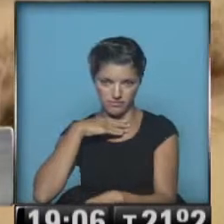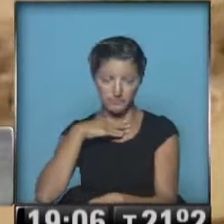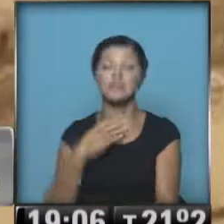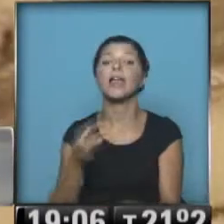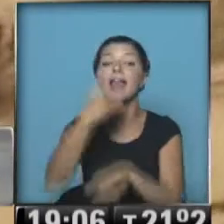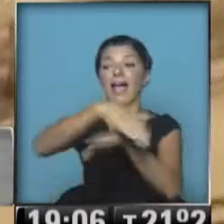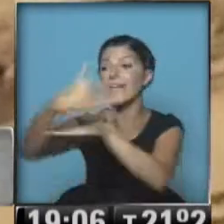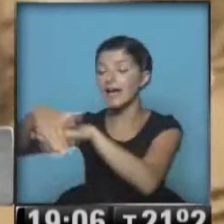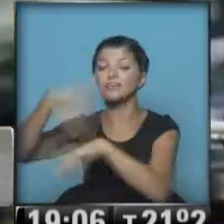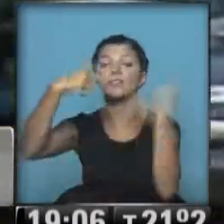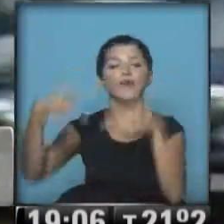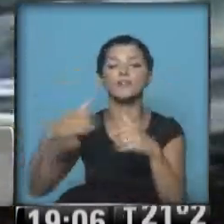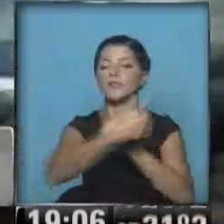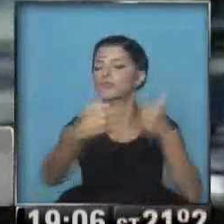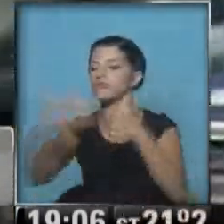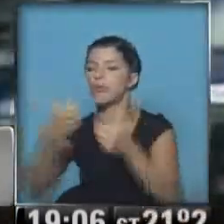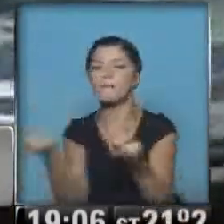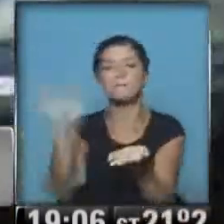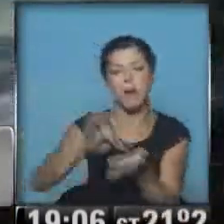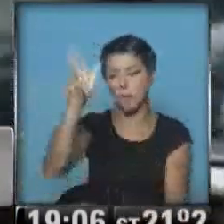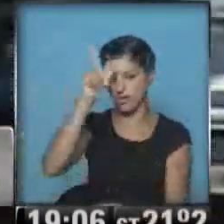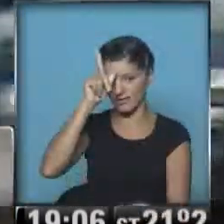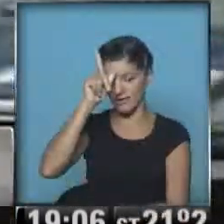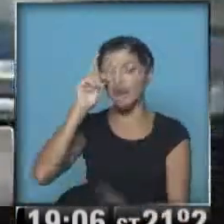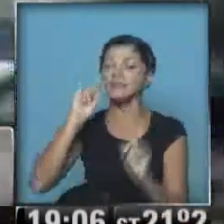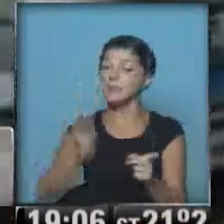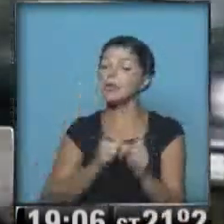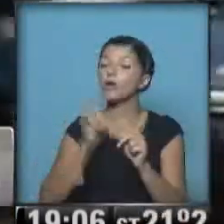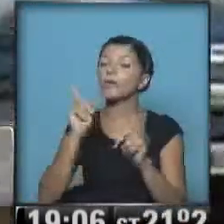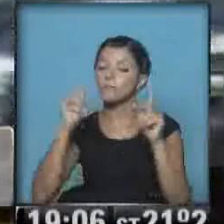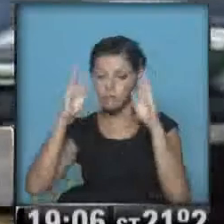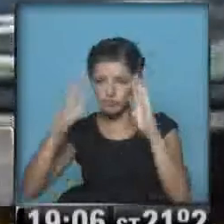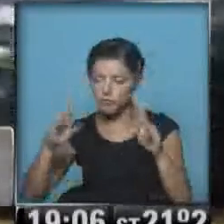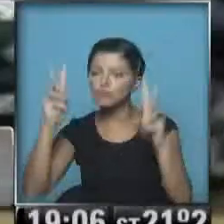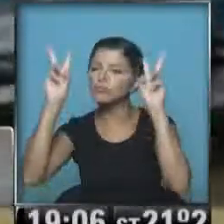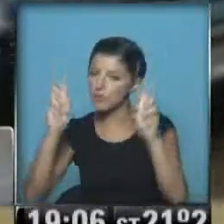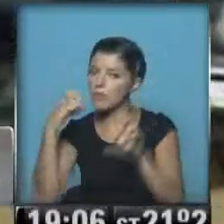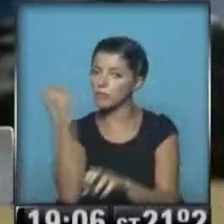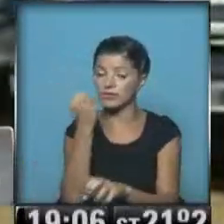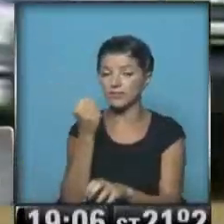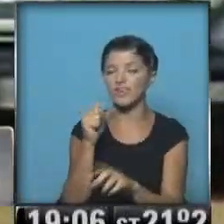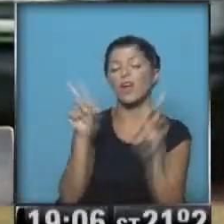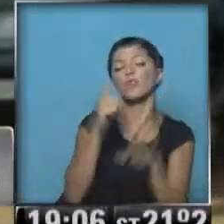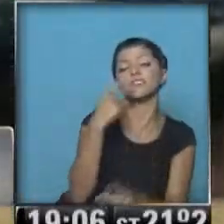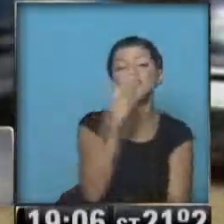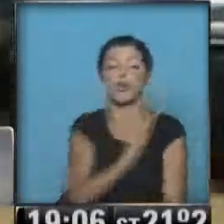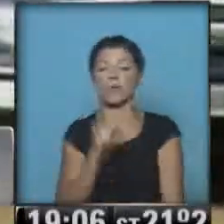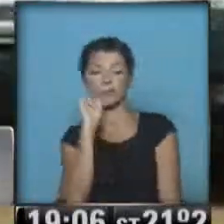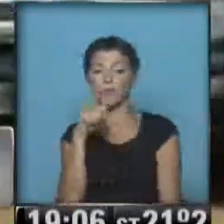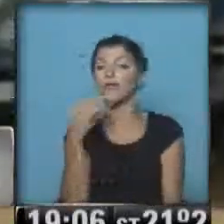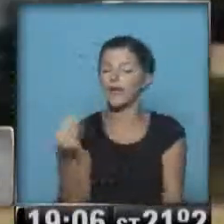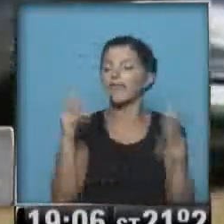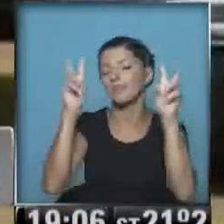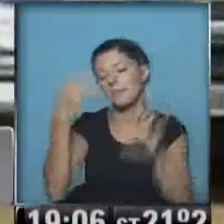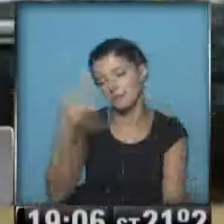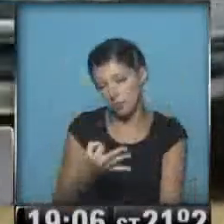en las calles, y ocupándonos de un tema muy sensible, que también algunos creen que que el Gobierno Nacional nos ocupa, que es la seguridad. Así que muy contentos de que en